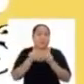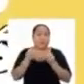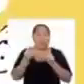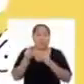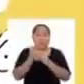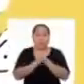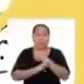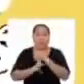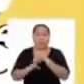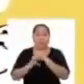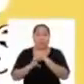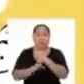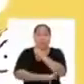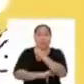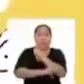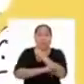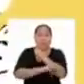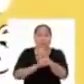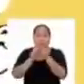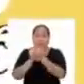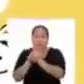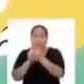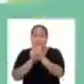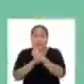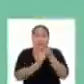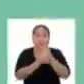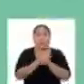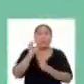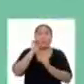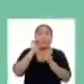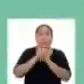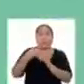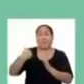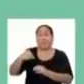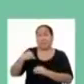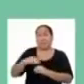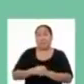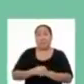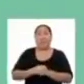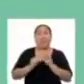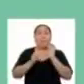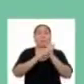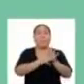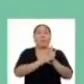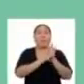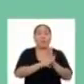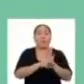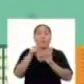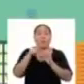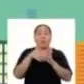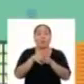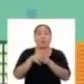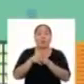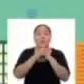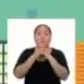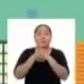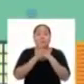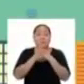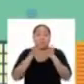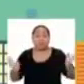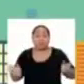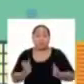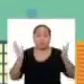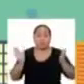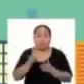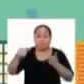países que se cambiaban de modelo económico, como es el caso de Argentina. El modelo económico de Estados Unidos se comenzó a impulsar con la llegada de una